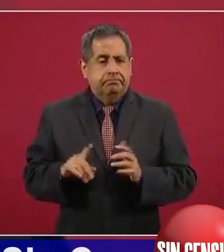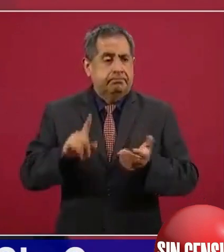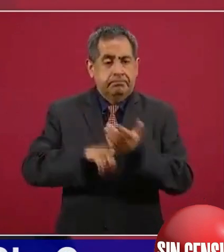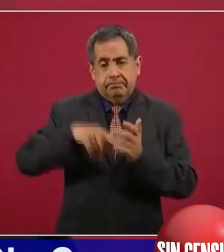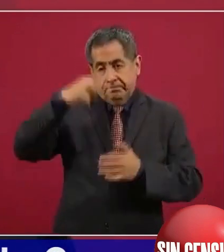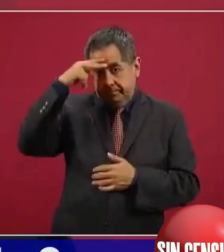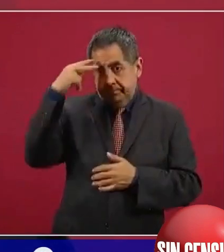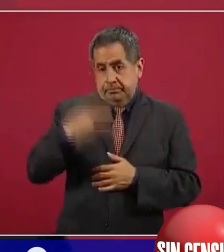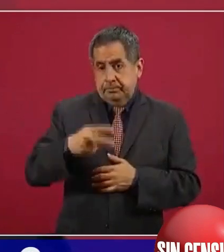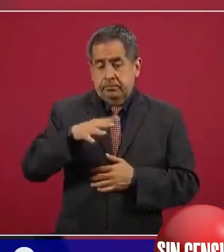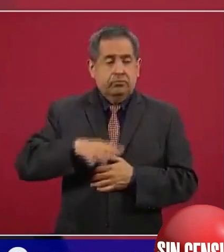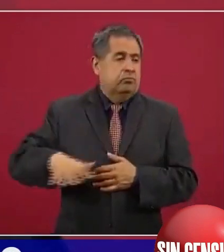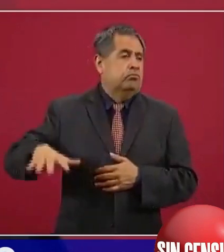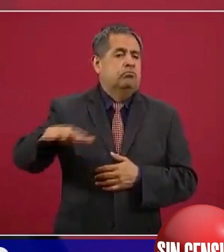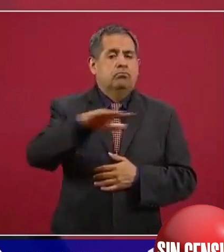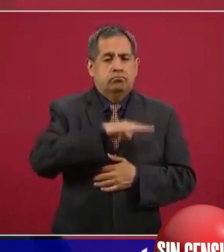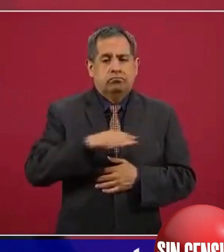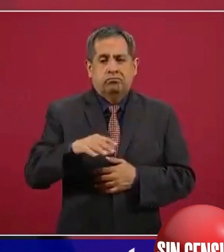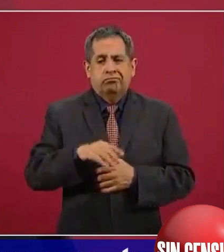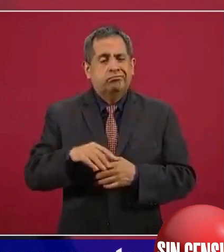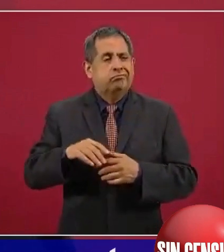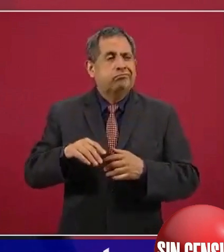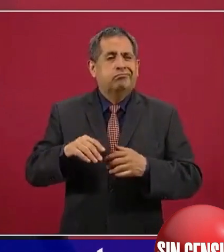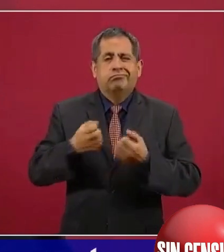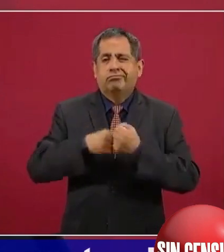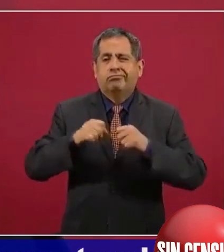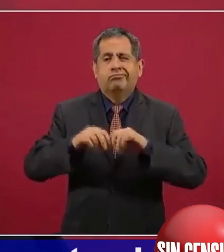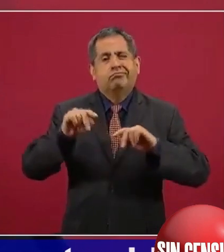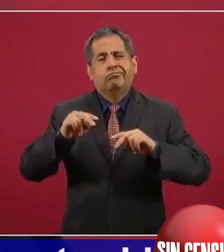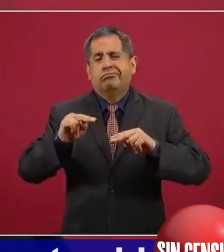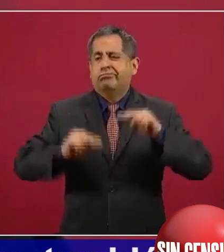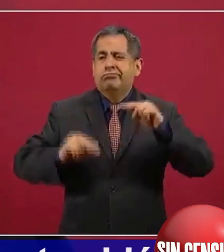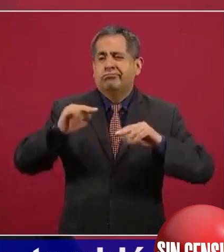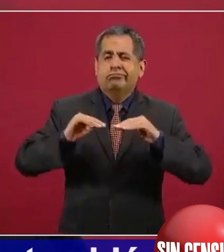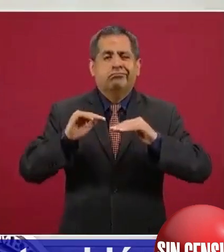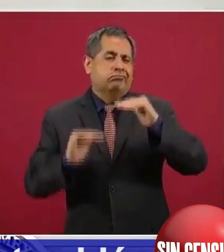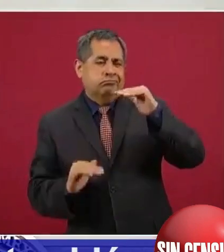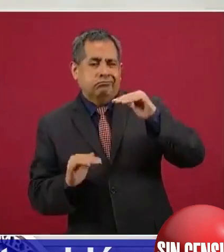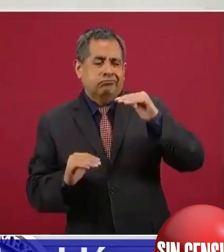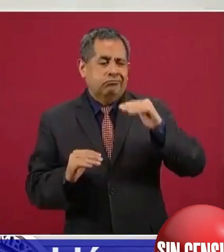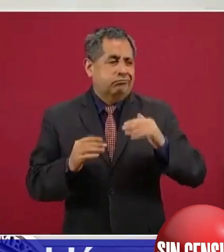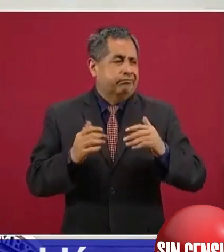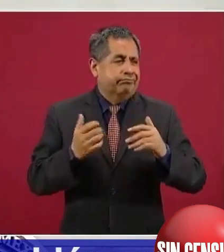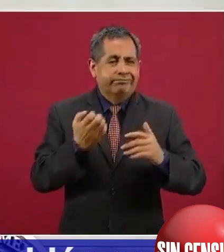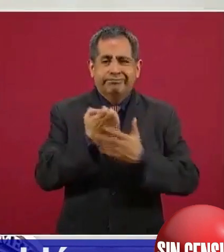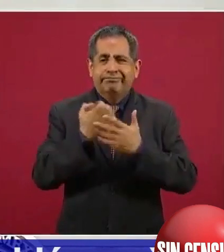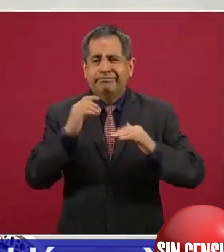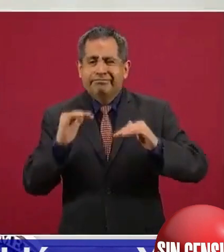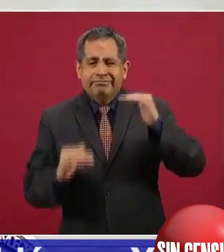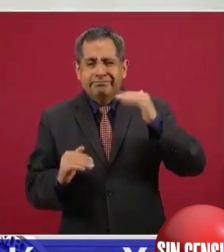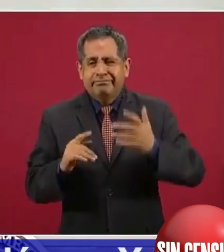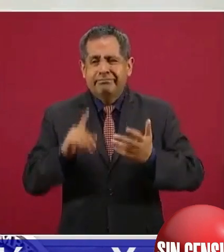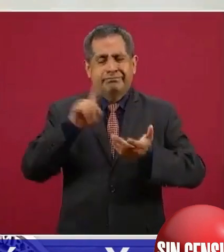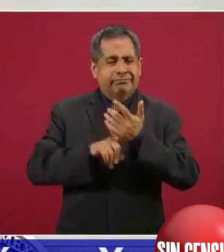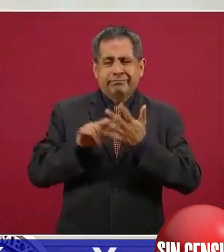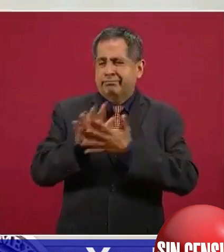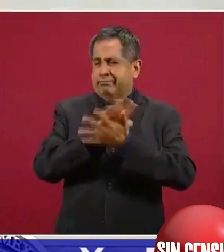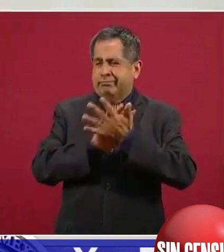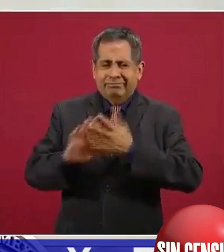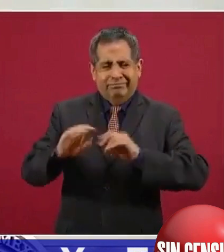México tenemos una sociedad con enormes desigualdades sociales y económicas. Tenemos también una historia de